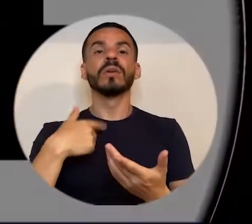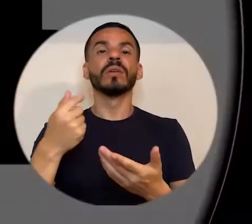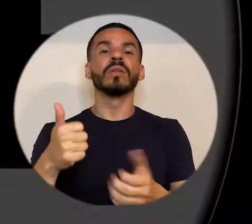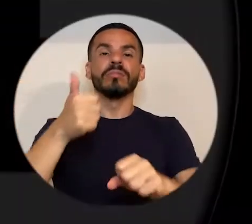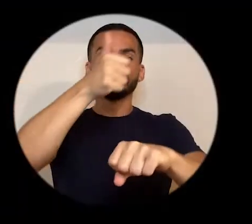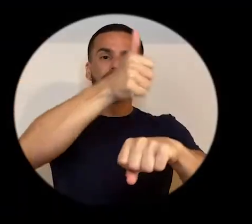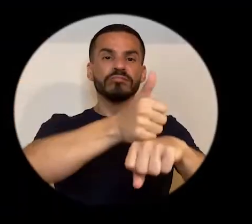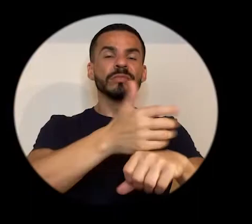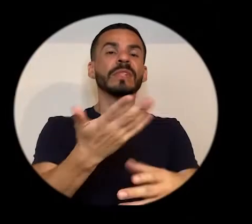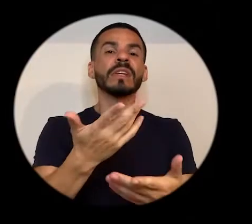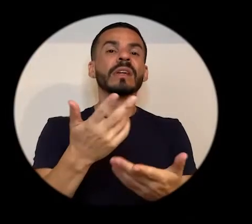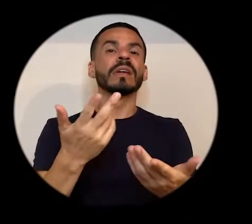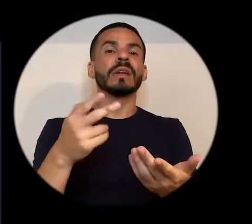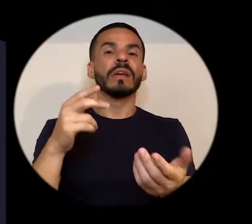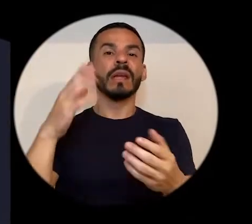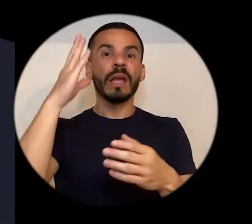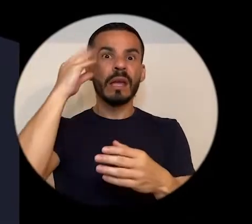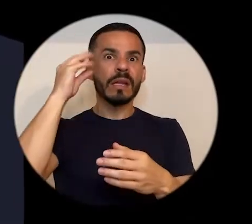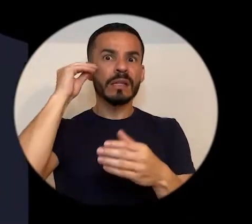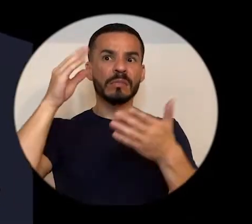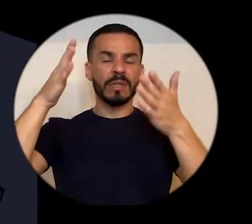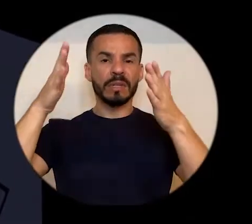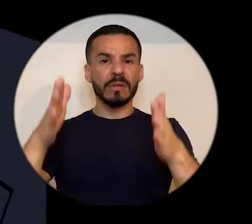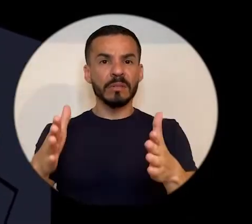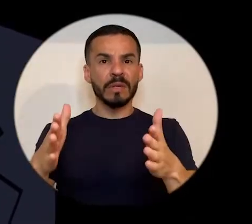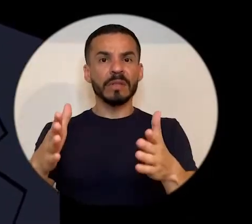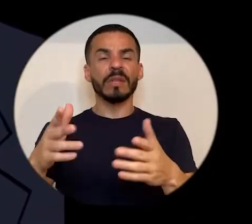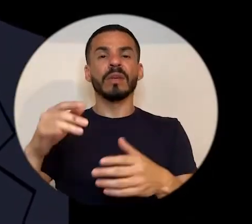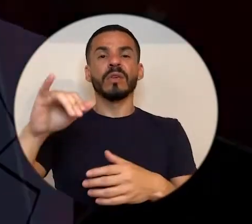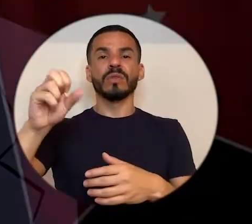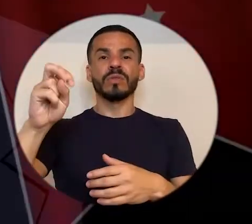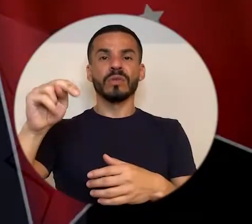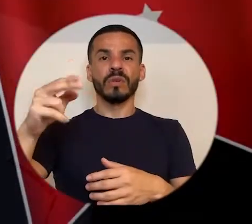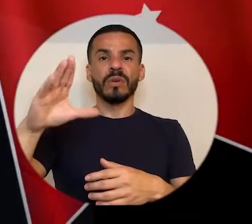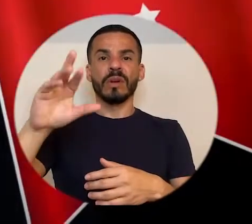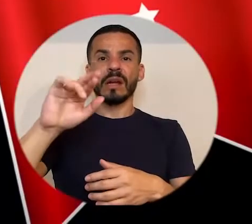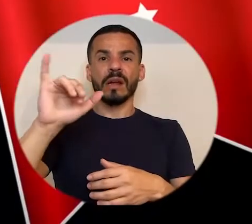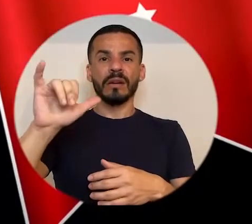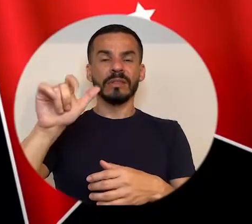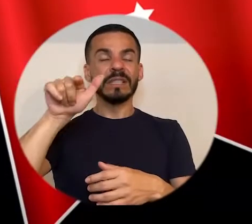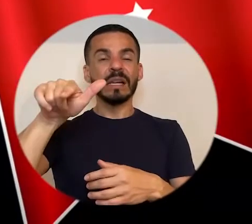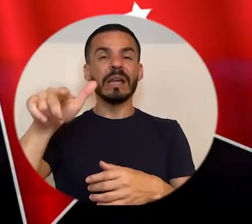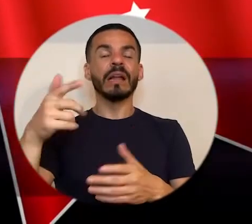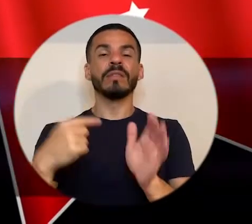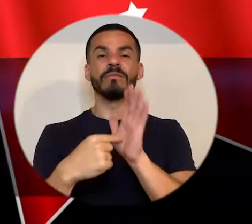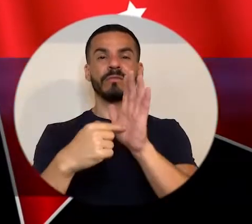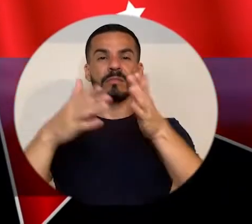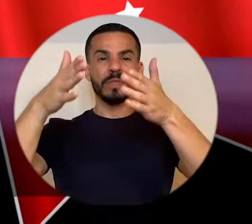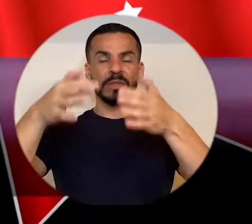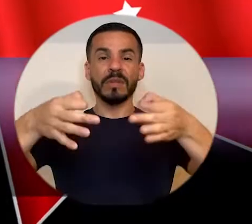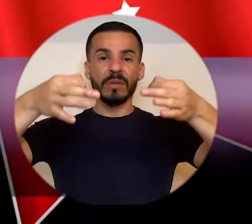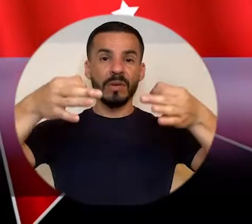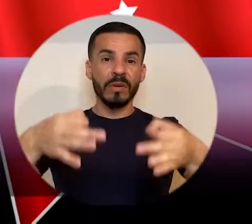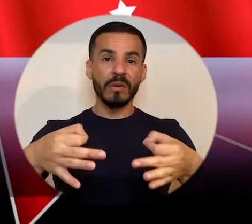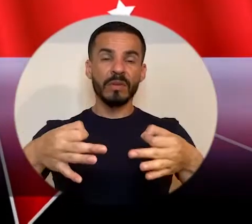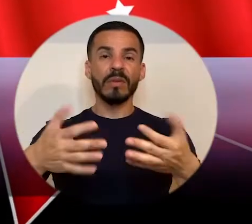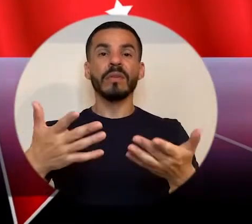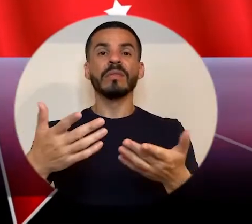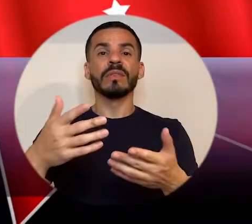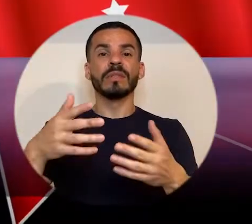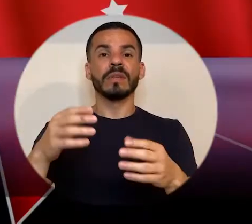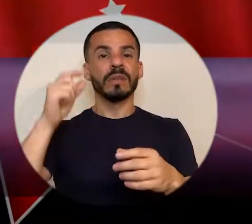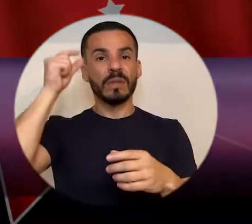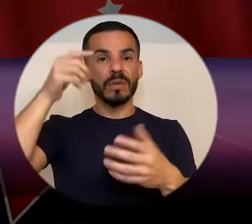exterior con la designación del experimentado diplomático John Kerry. como representante